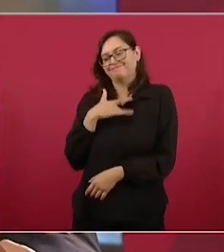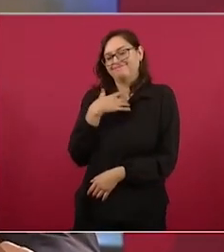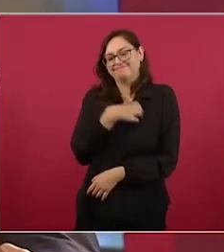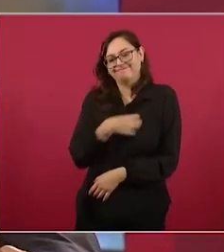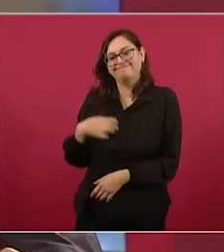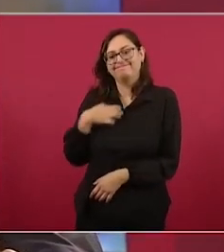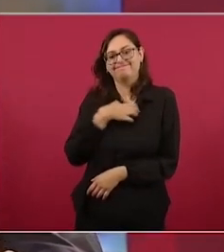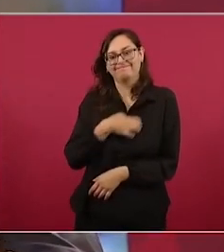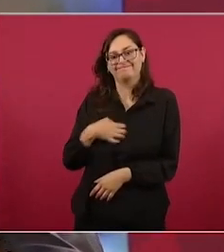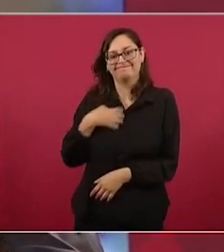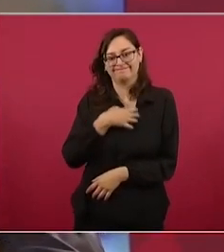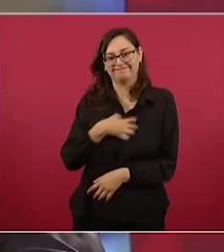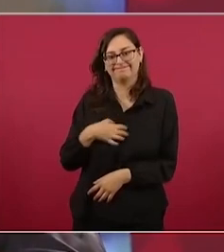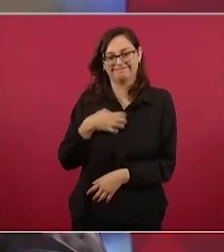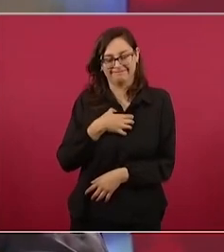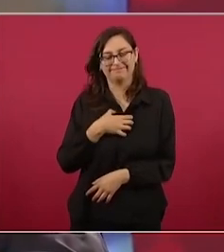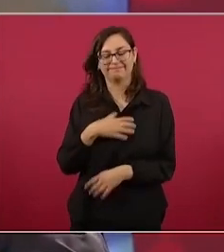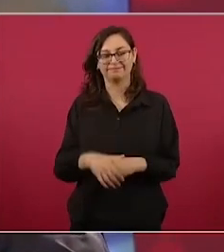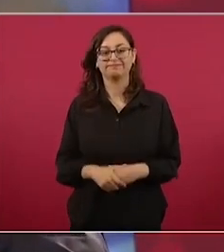Y eran